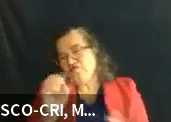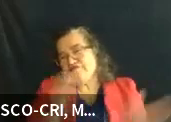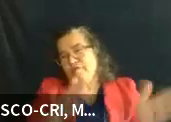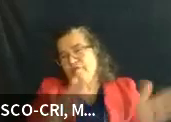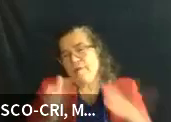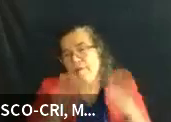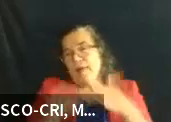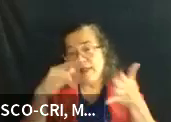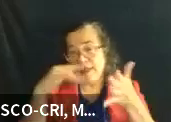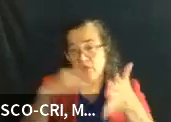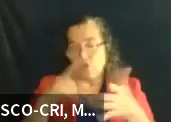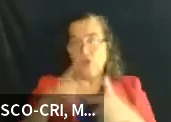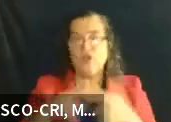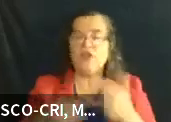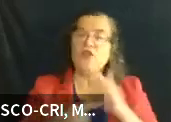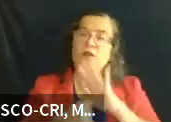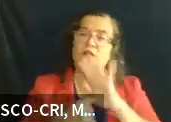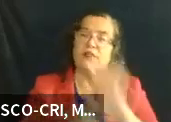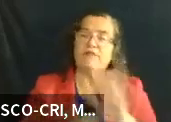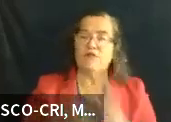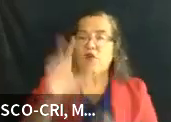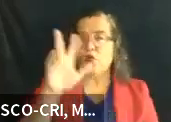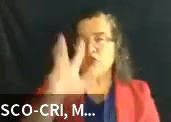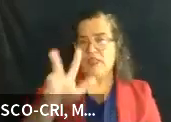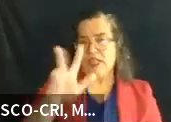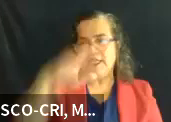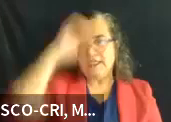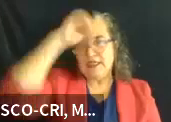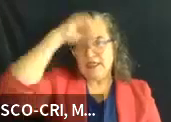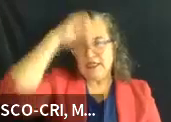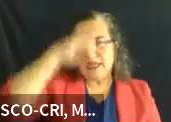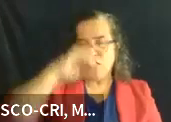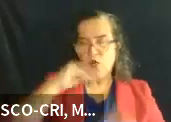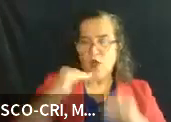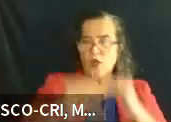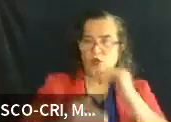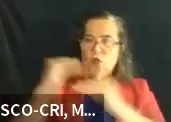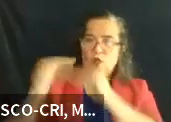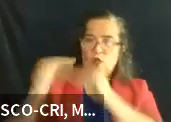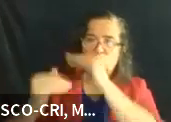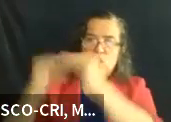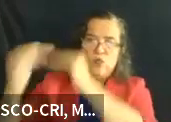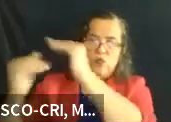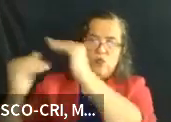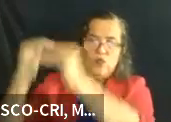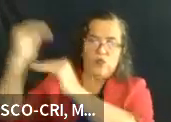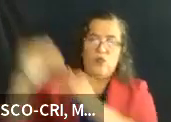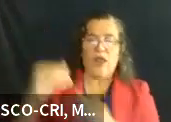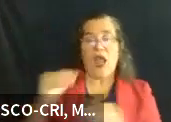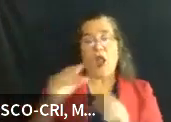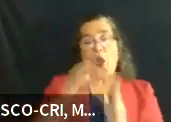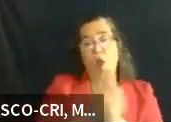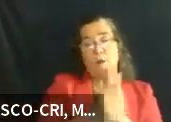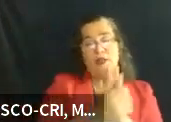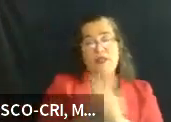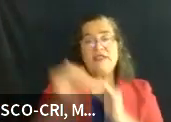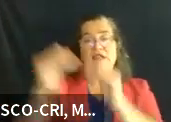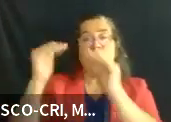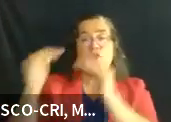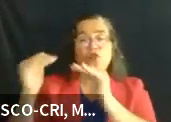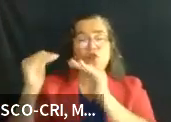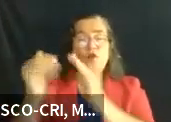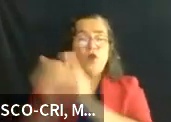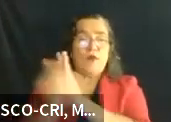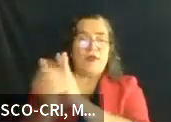presentamos con tres criterios al momento de escalar una competencia o subcompetencia. En primer lugar, el criterio